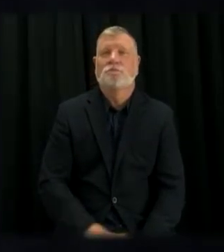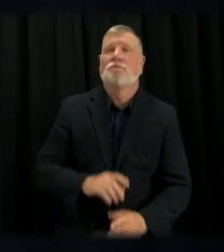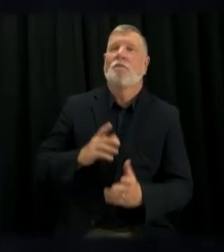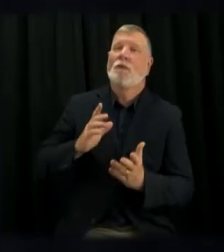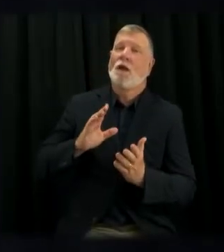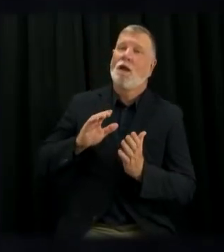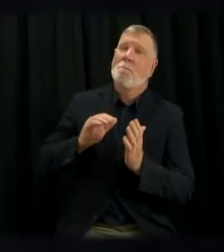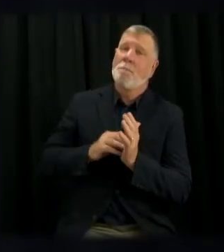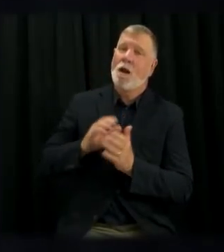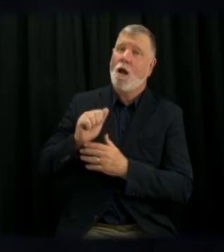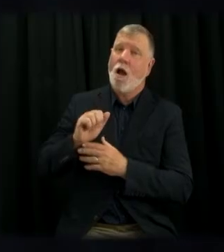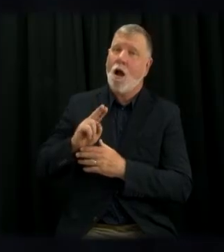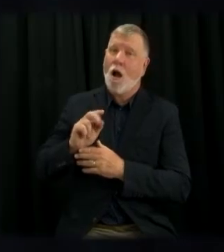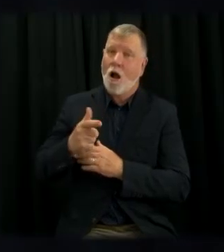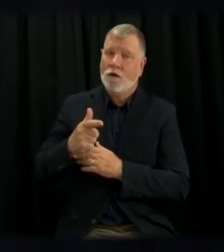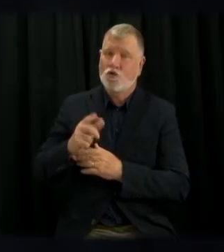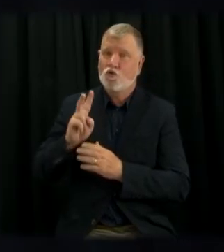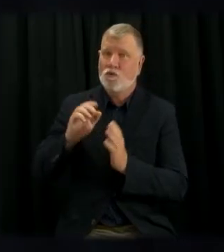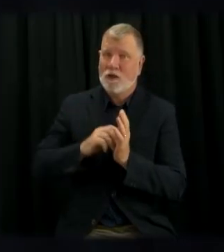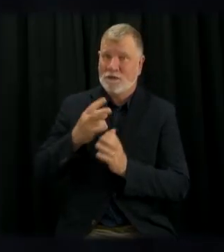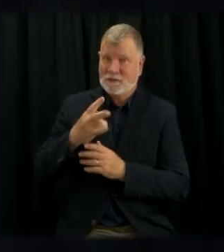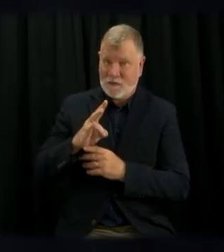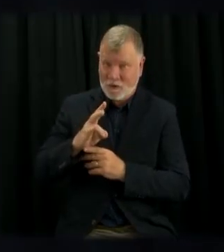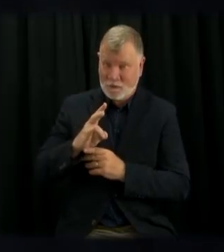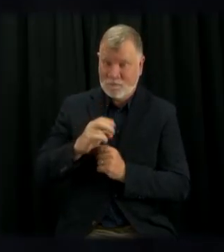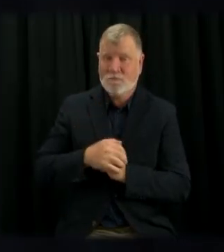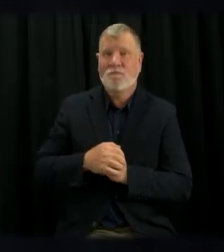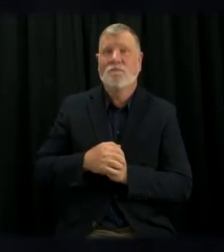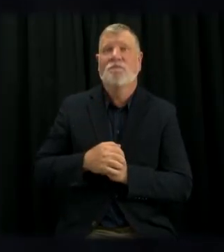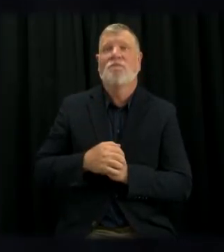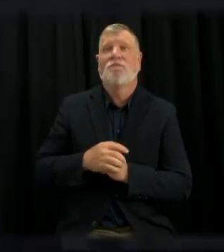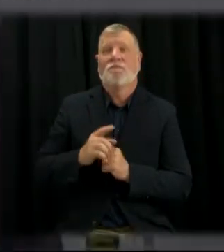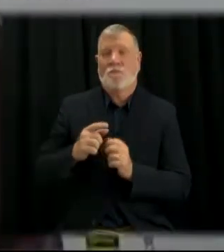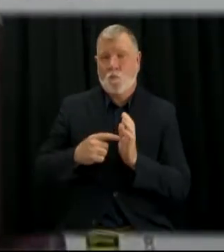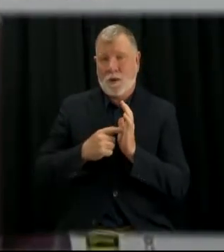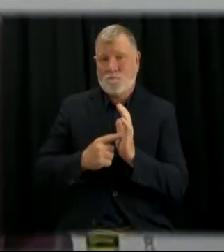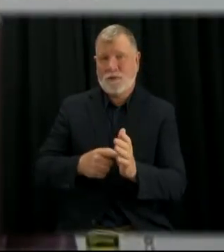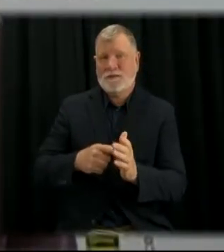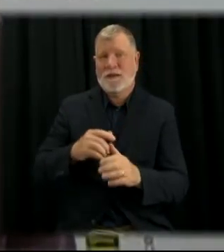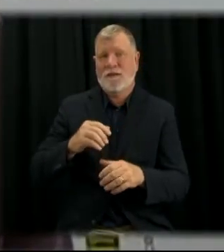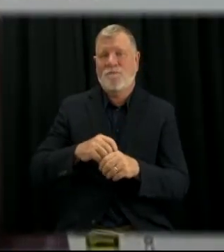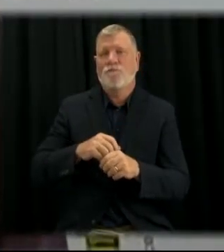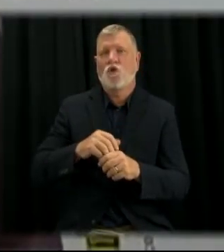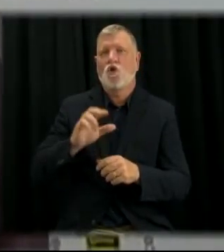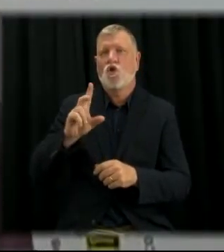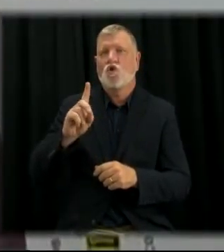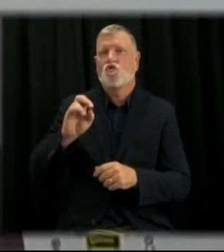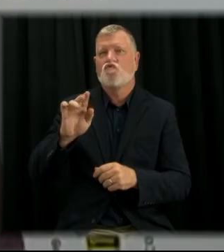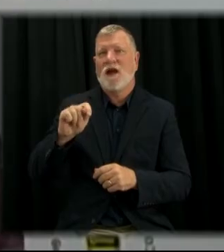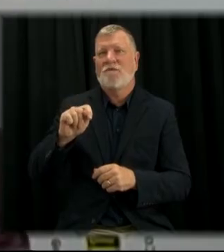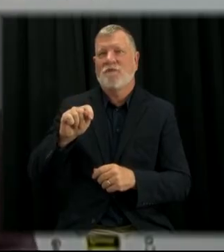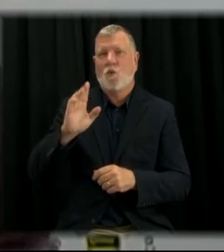Para mediados de agosto, el del 2017, en la presentación mencionamos que la